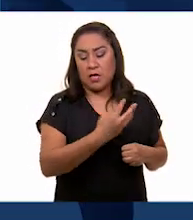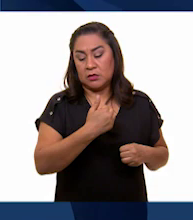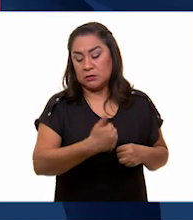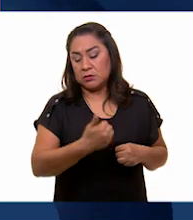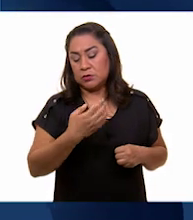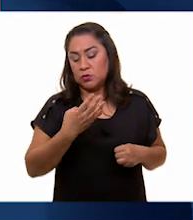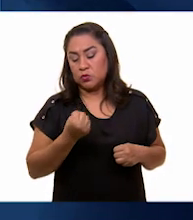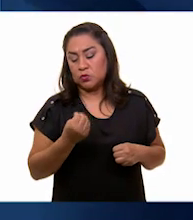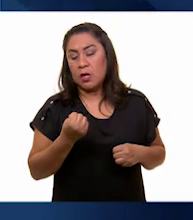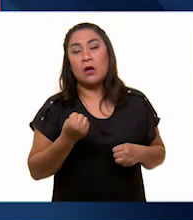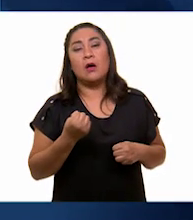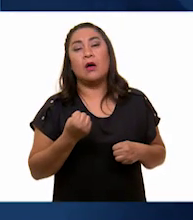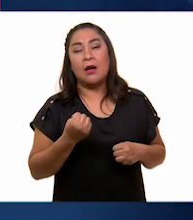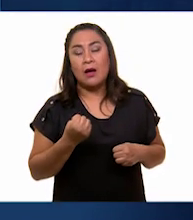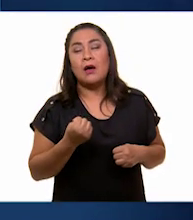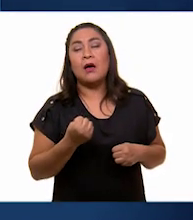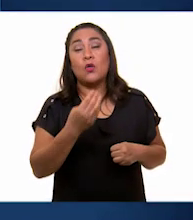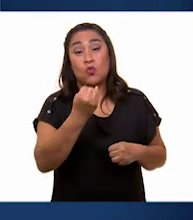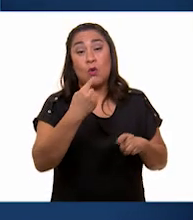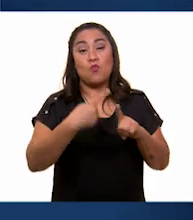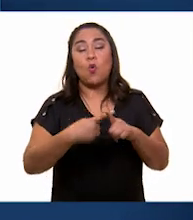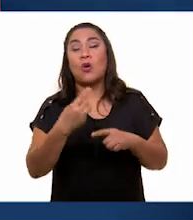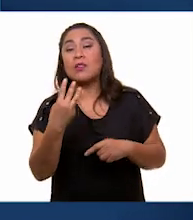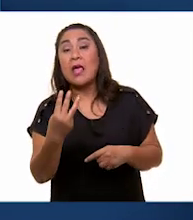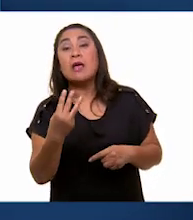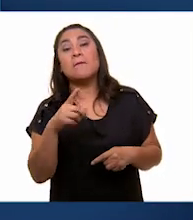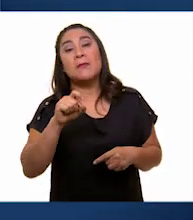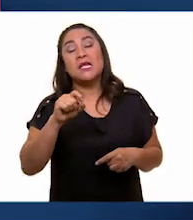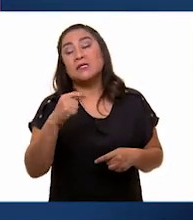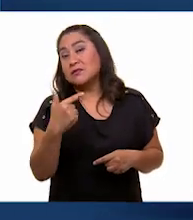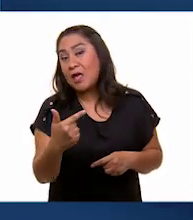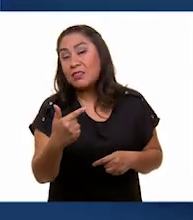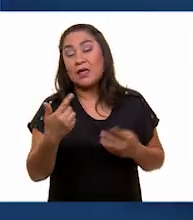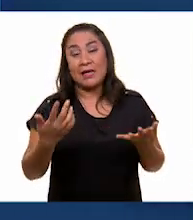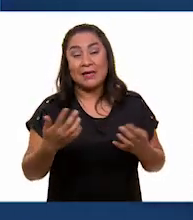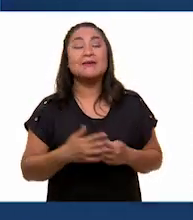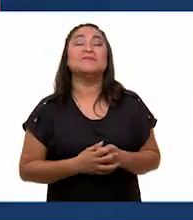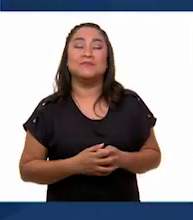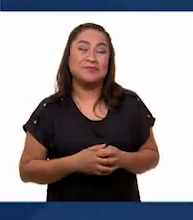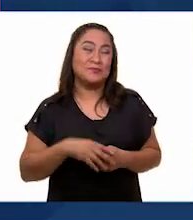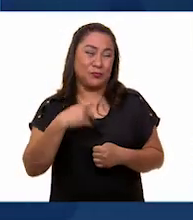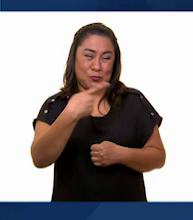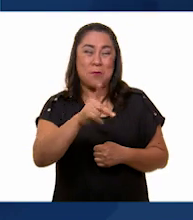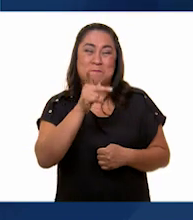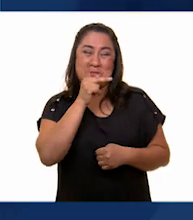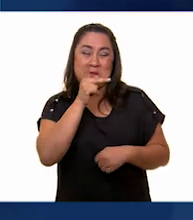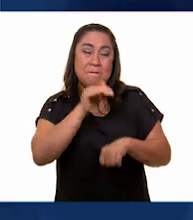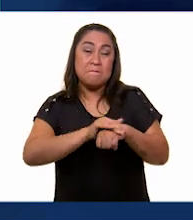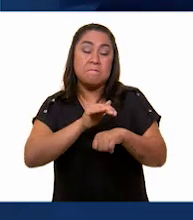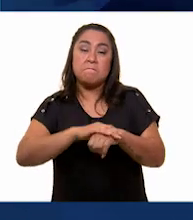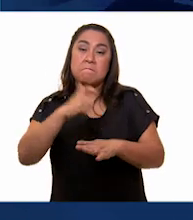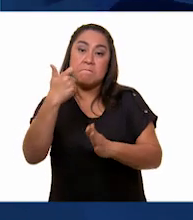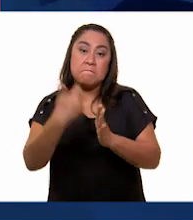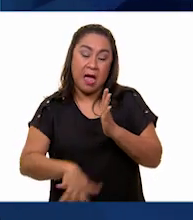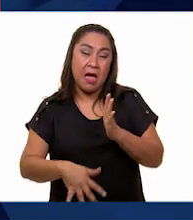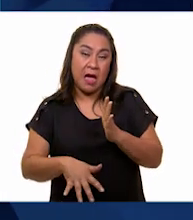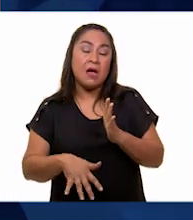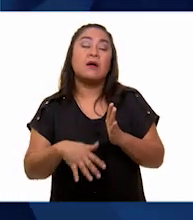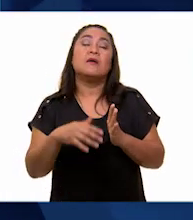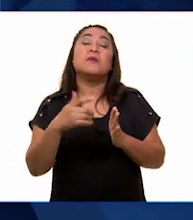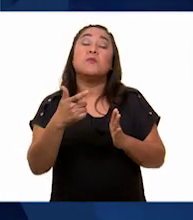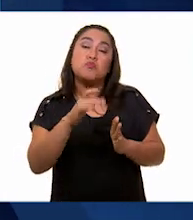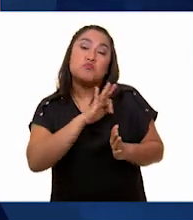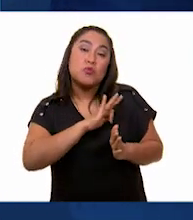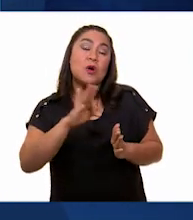6, 9... Ya lo tengo. 9 por 3 es 27. En la tienda de los papás de tu amigo salen más baratos y su oferta